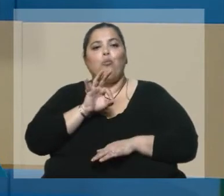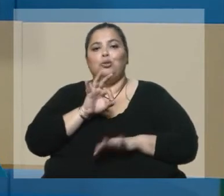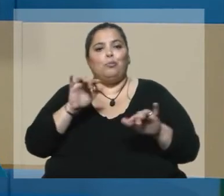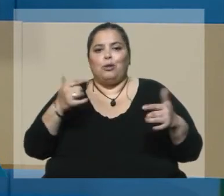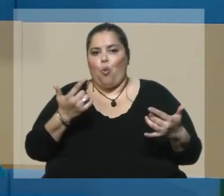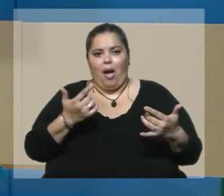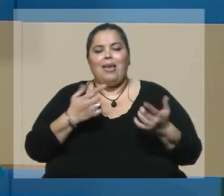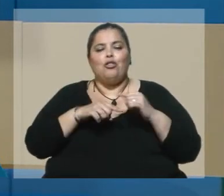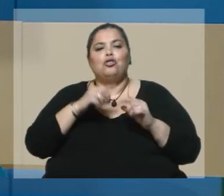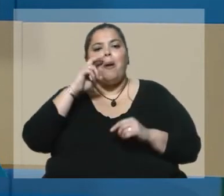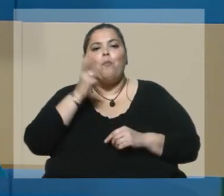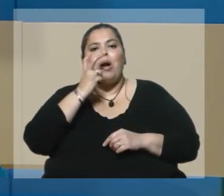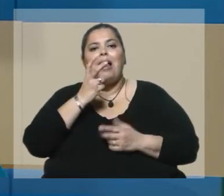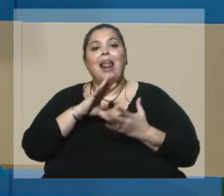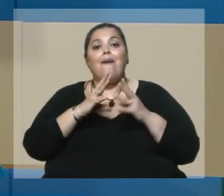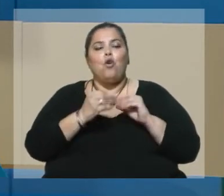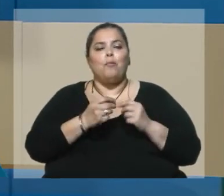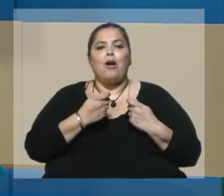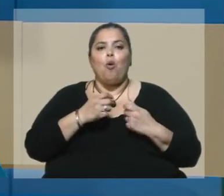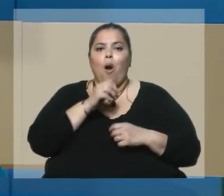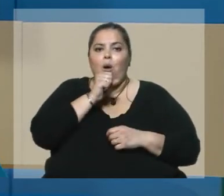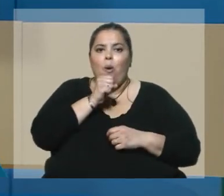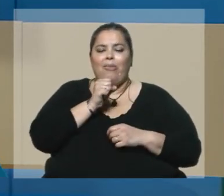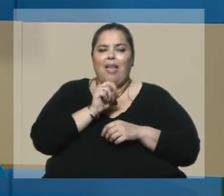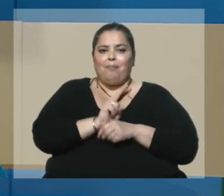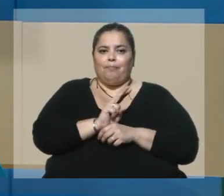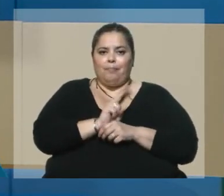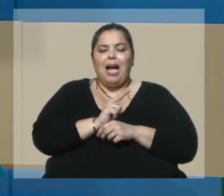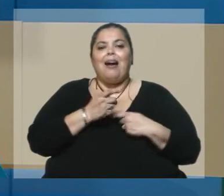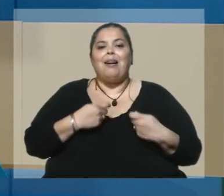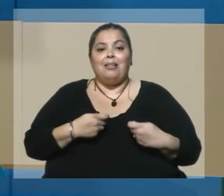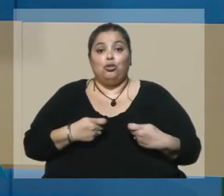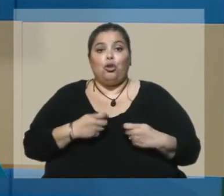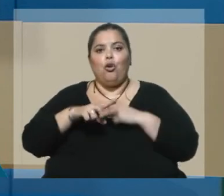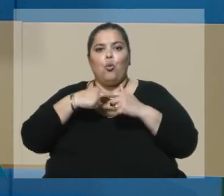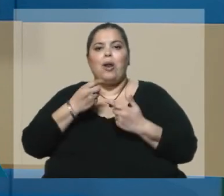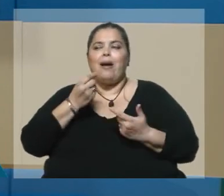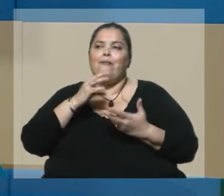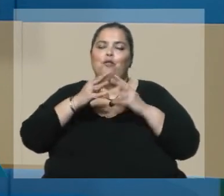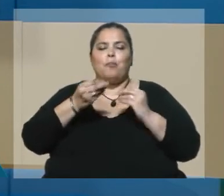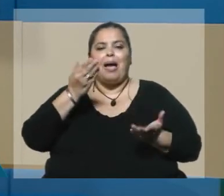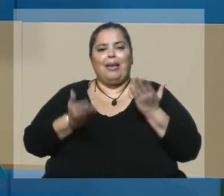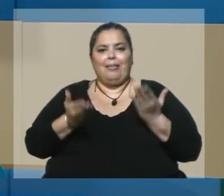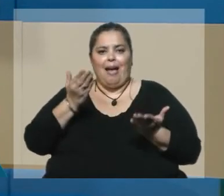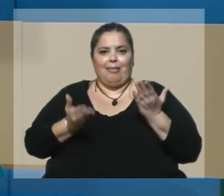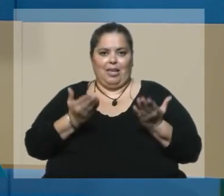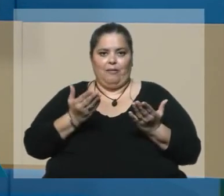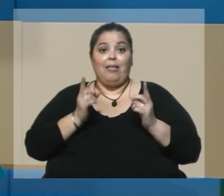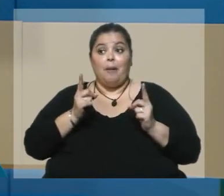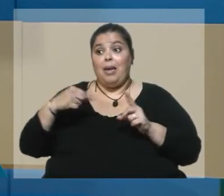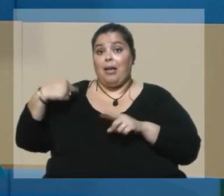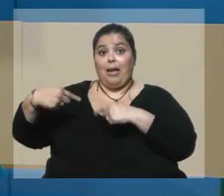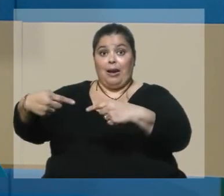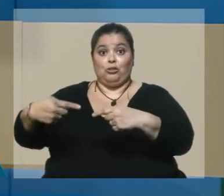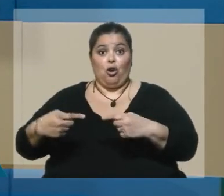Buscar la forma de contener el gasto en la medida de la forma más equitativa posible incluso entre generaciones no